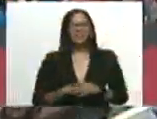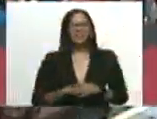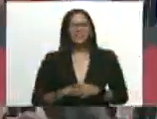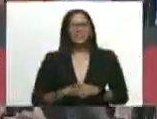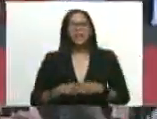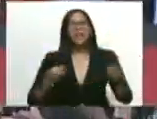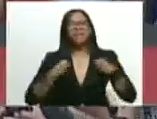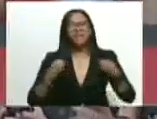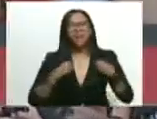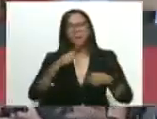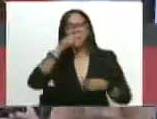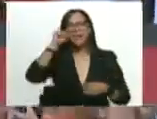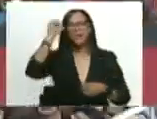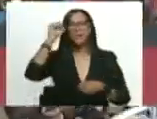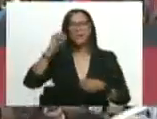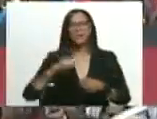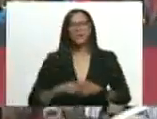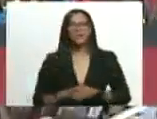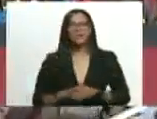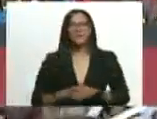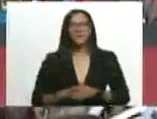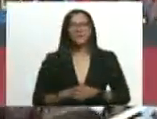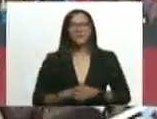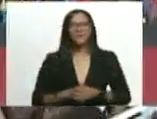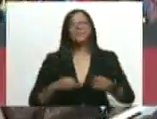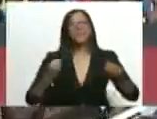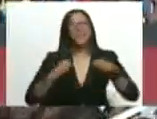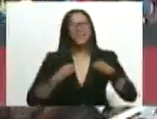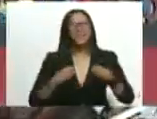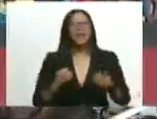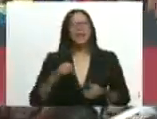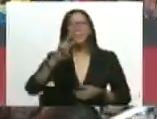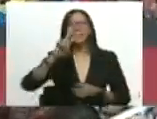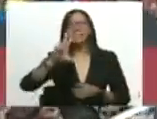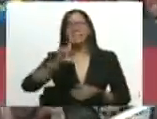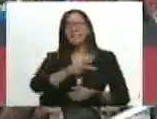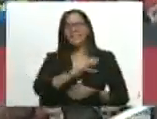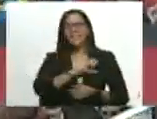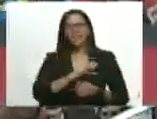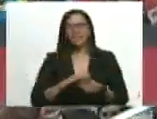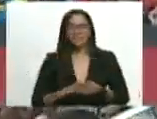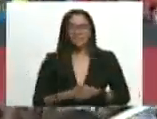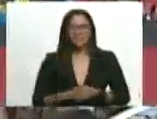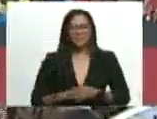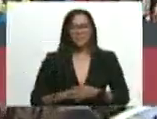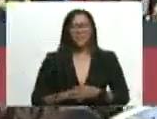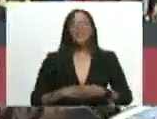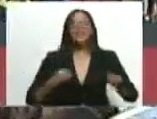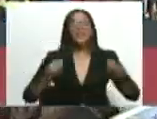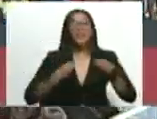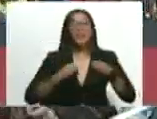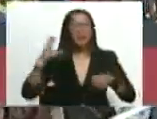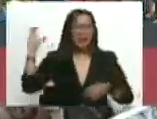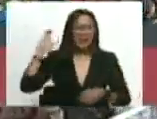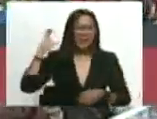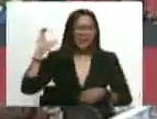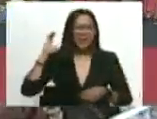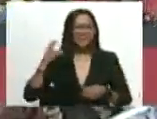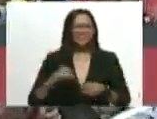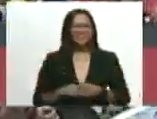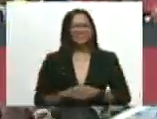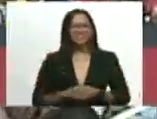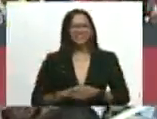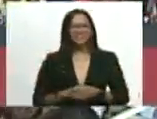que viva Maduro que viva 23 de enero que viva Caracas